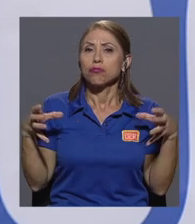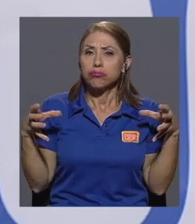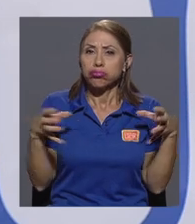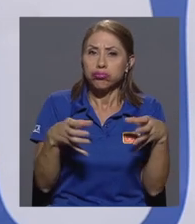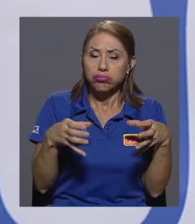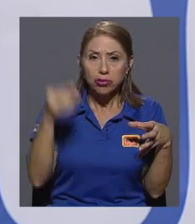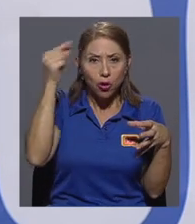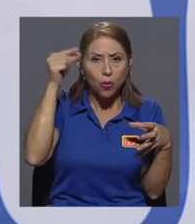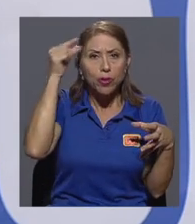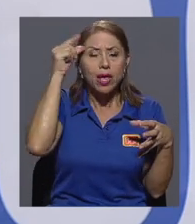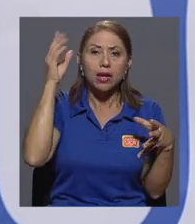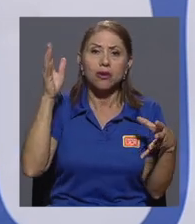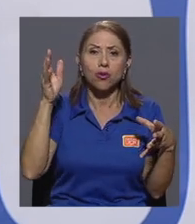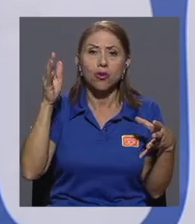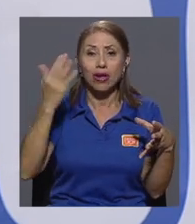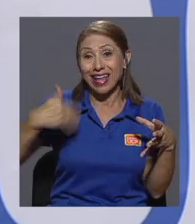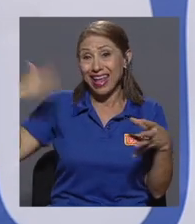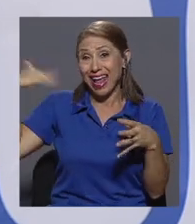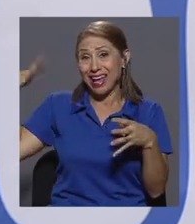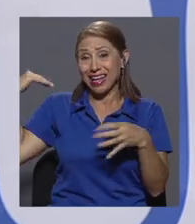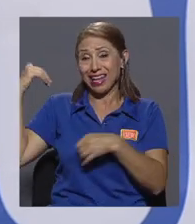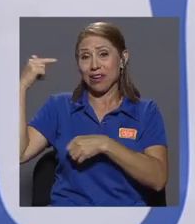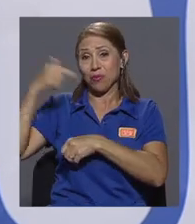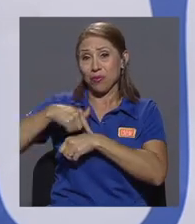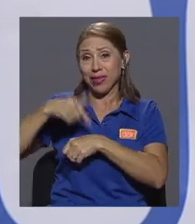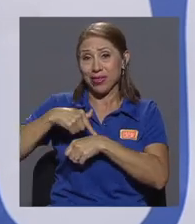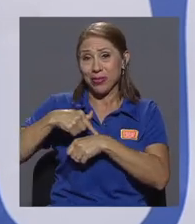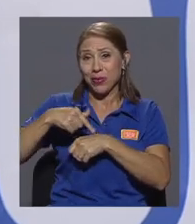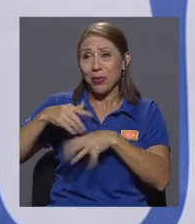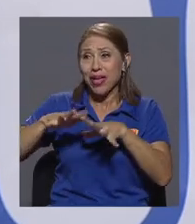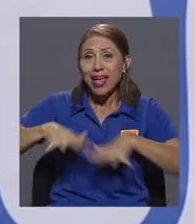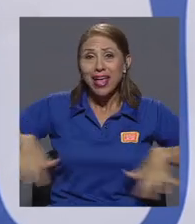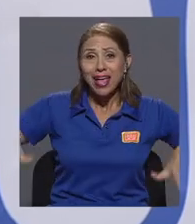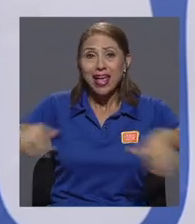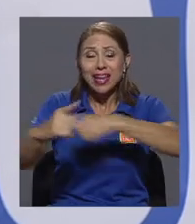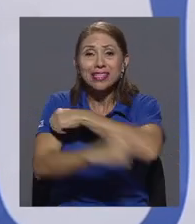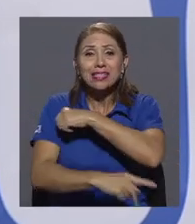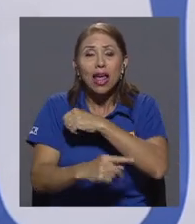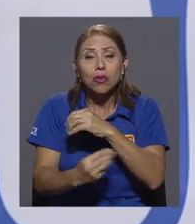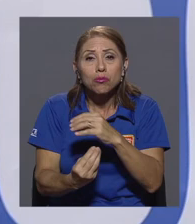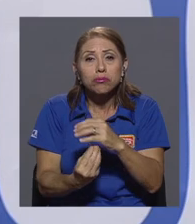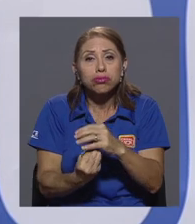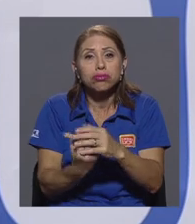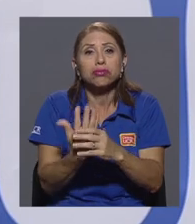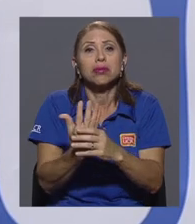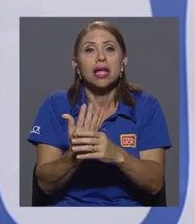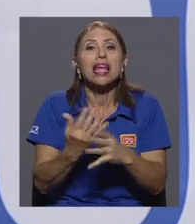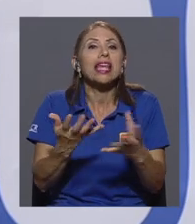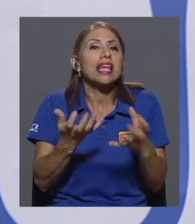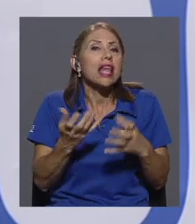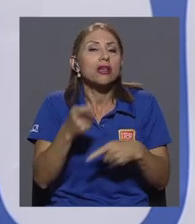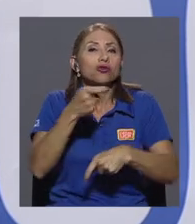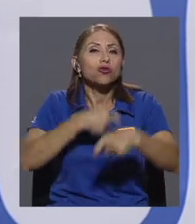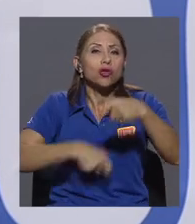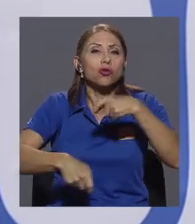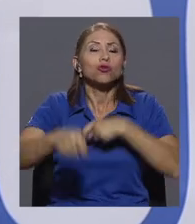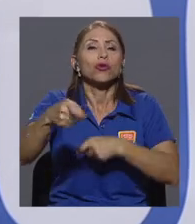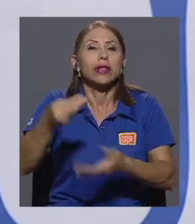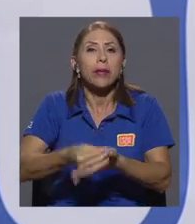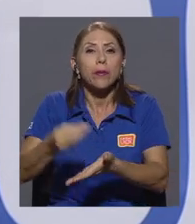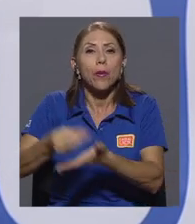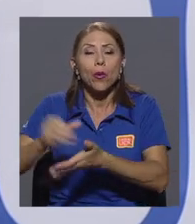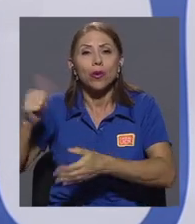estado que esta información en los años 60 modelo sustitución de importaciones un crecimiento de